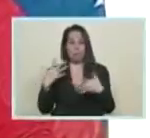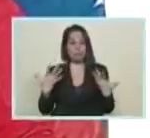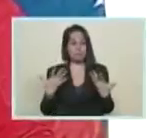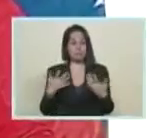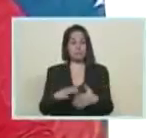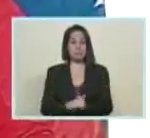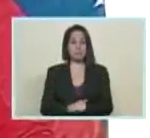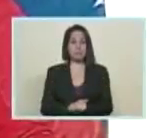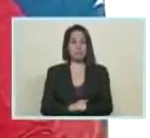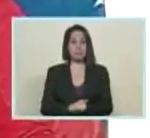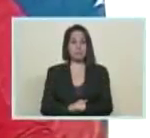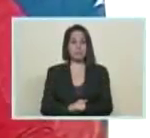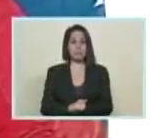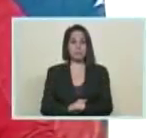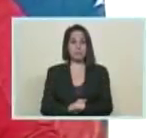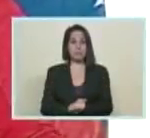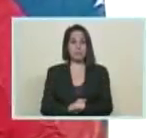golpeado.